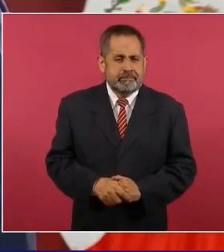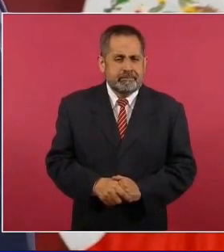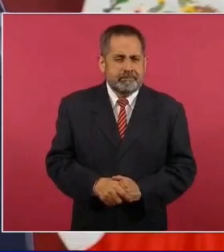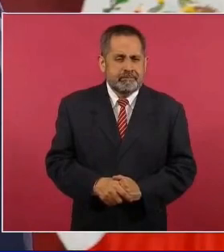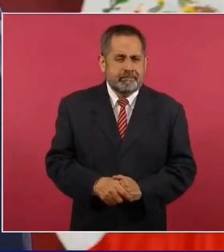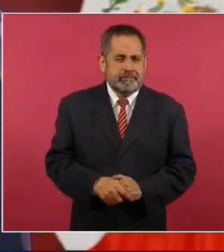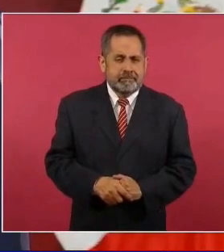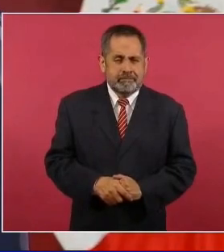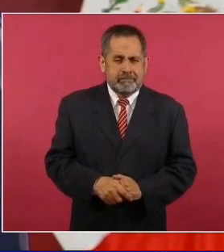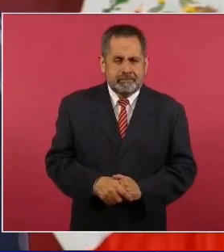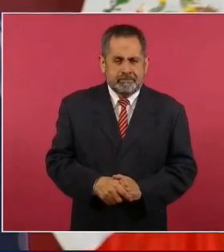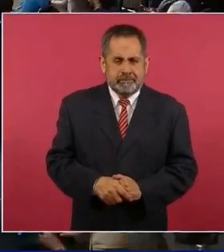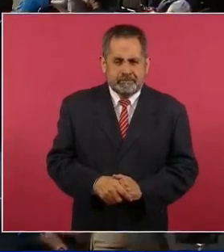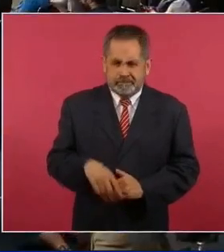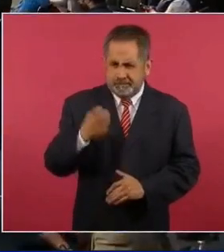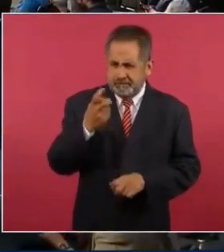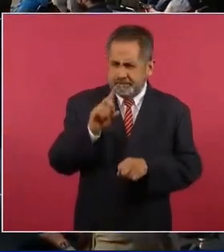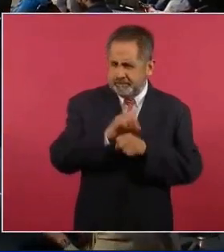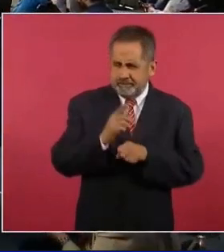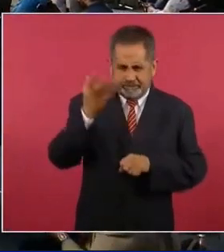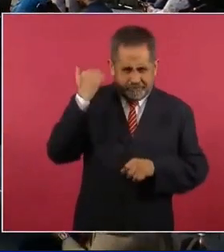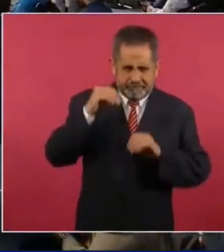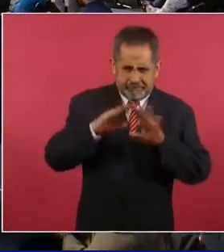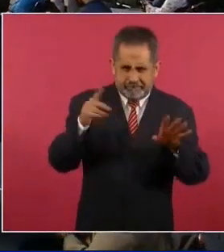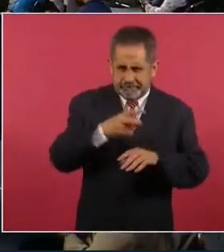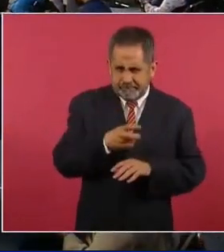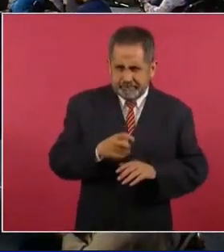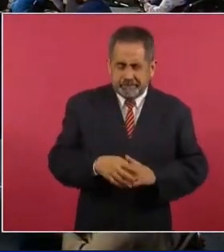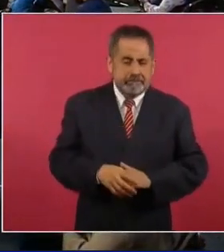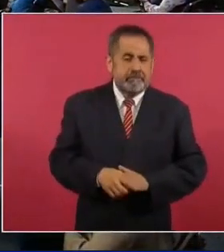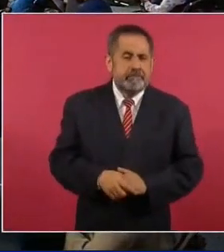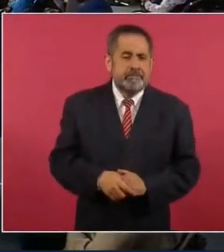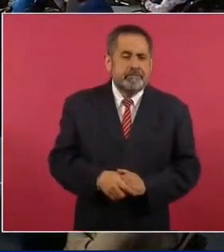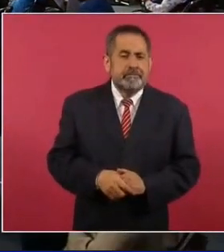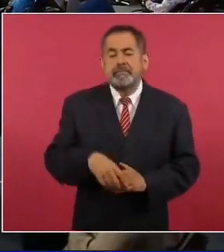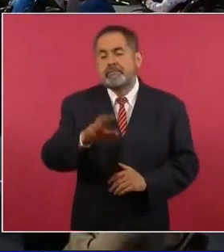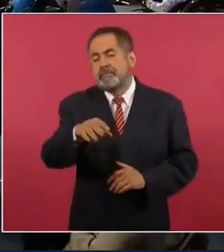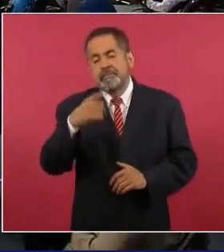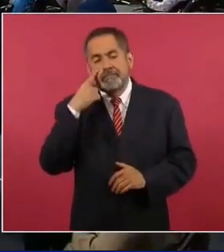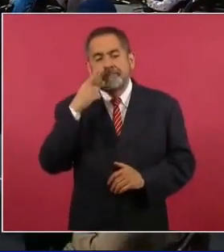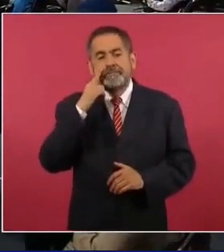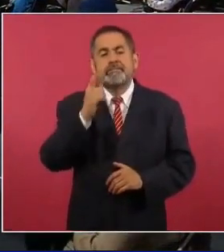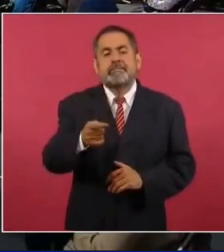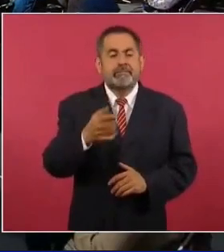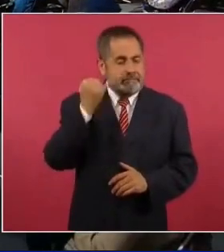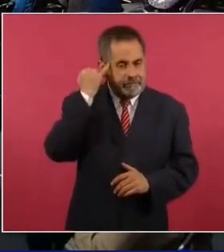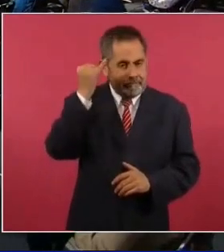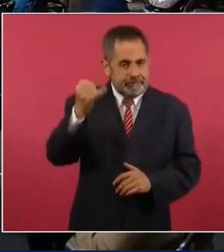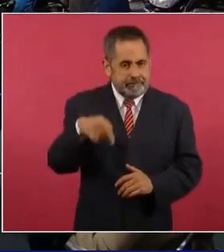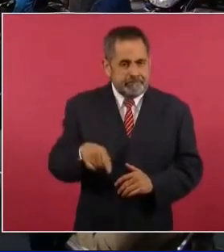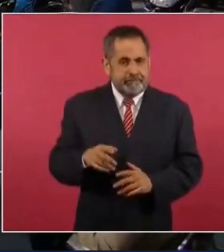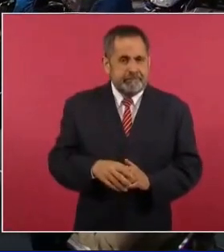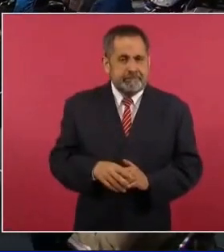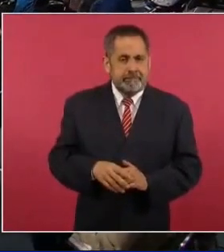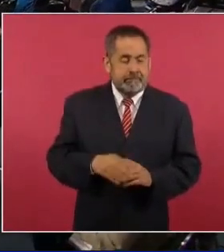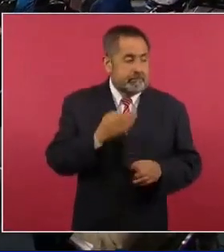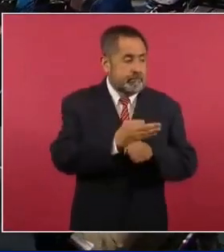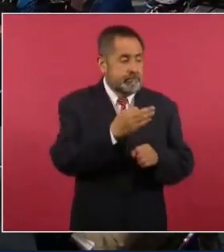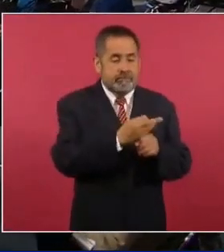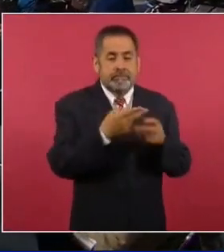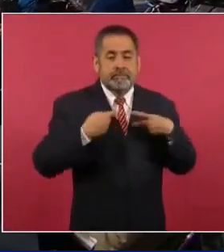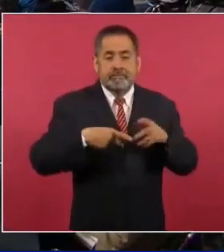esto es de esa vez, ¿no? Sí, no, pero lo que voy es, imagínense los editores de